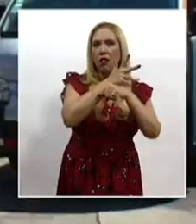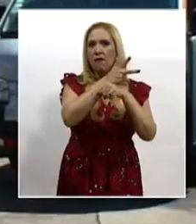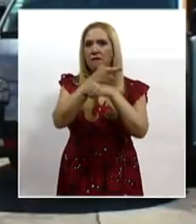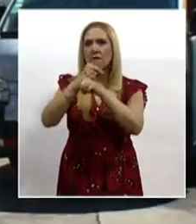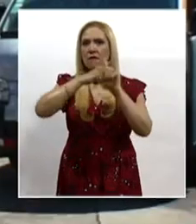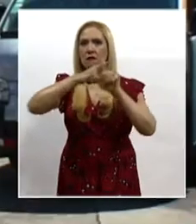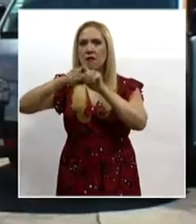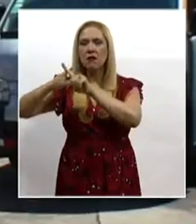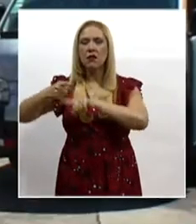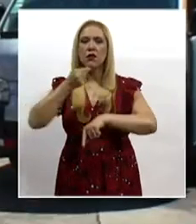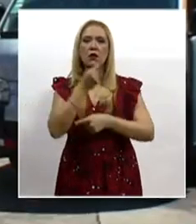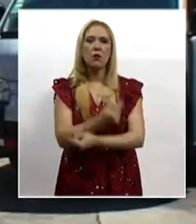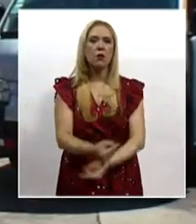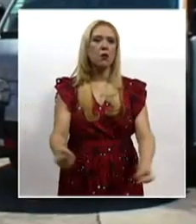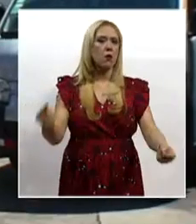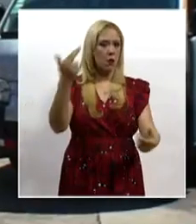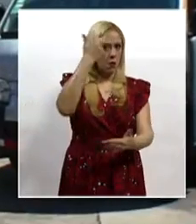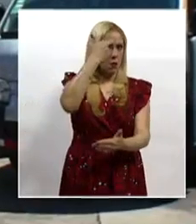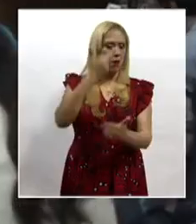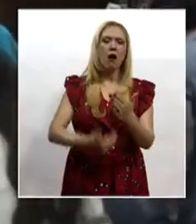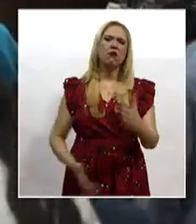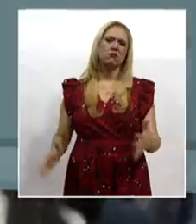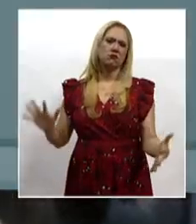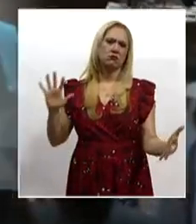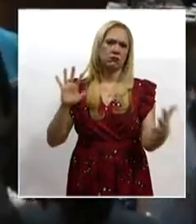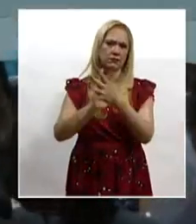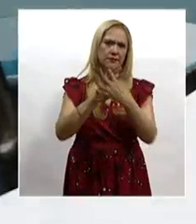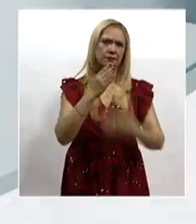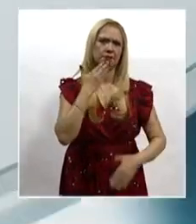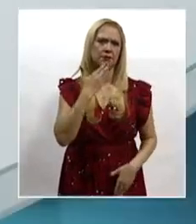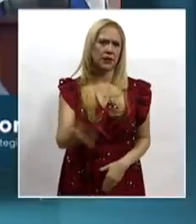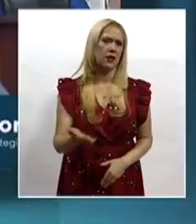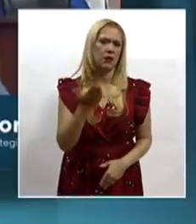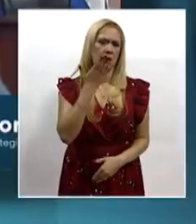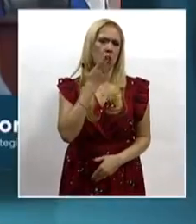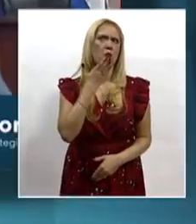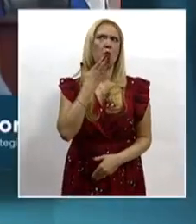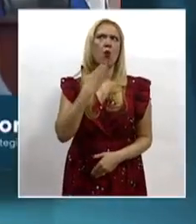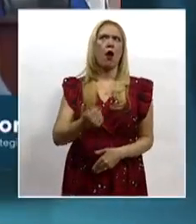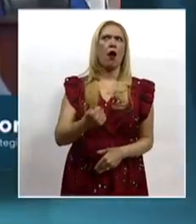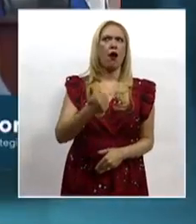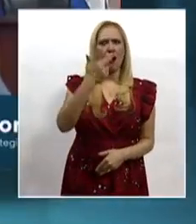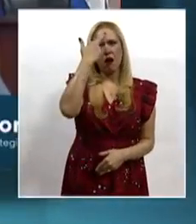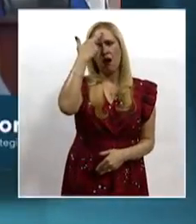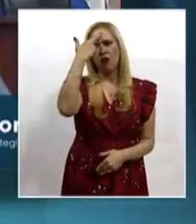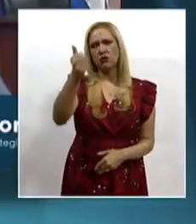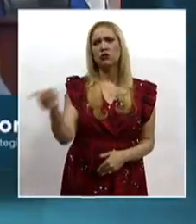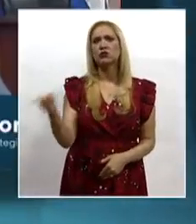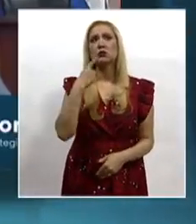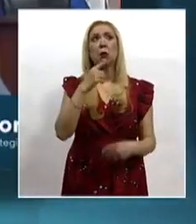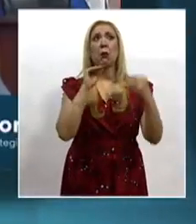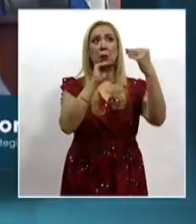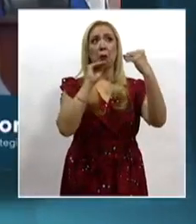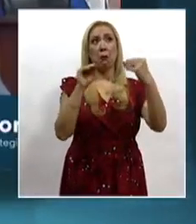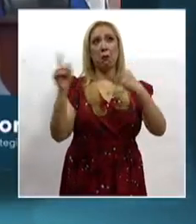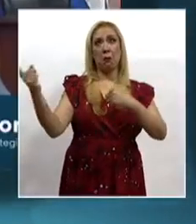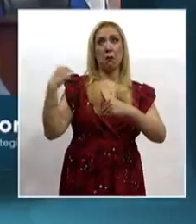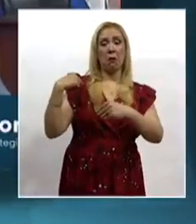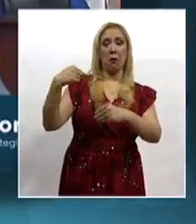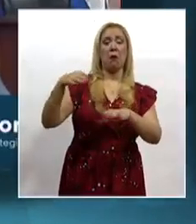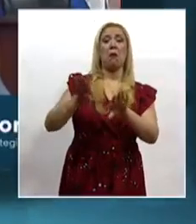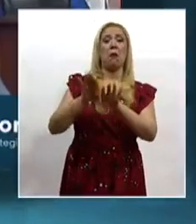agravio de una serie de menores. Por unanimidad, la Corte resolvió